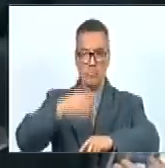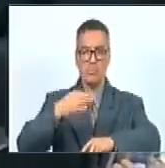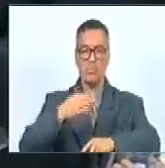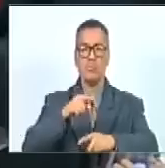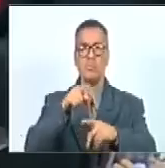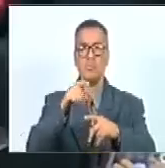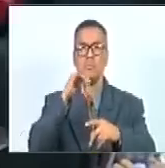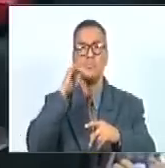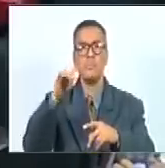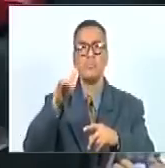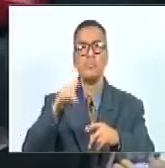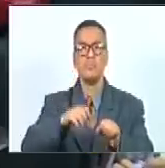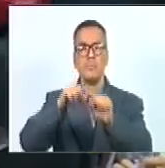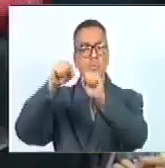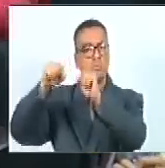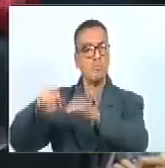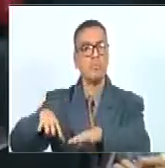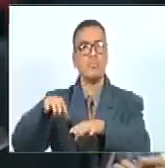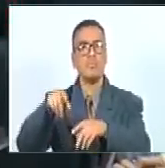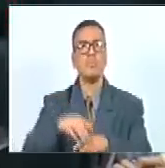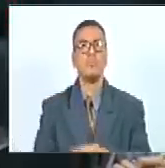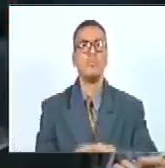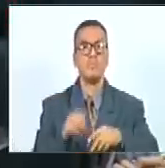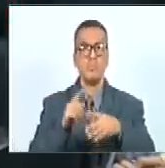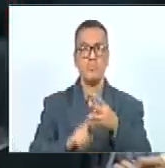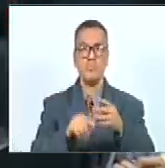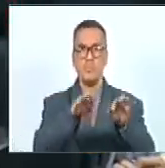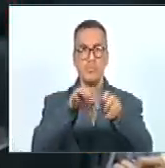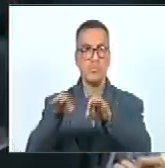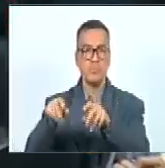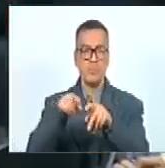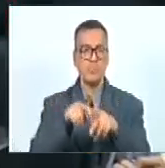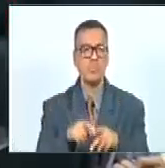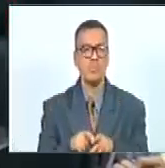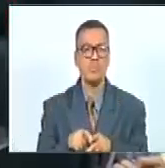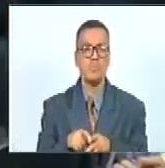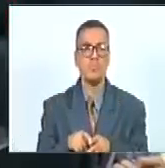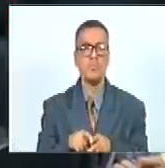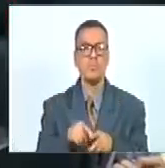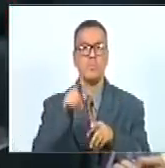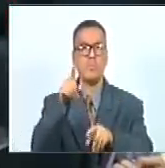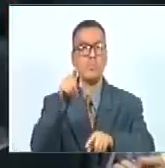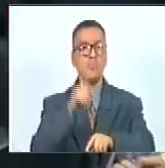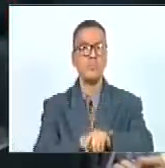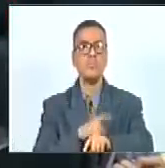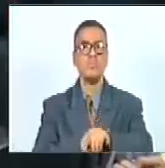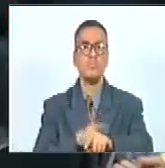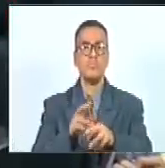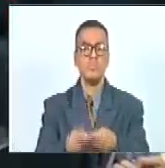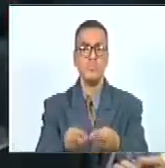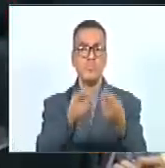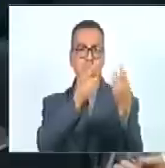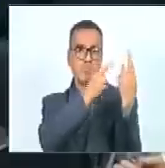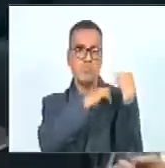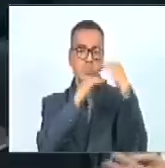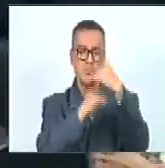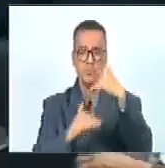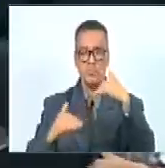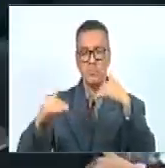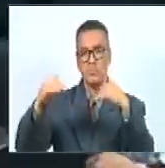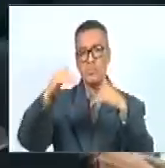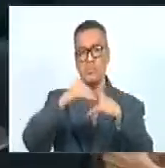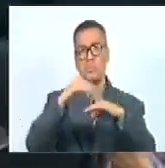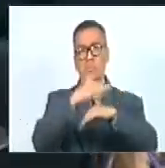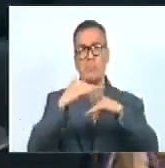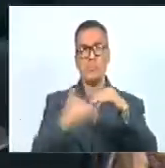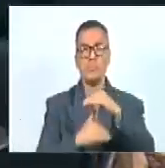y renunciar. Y el secretario, que en aquel momento asumió el papel de